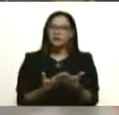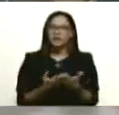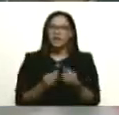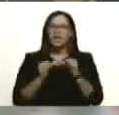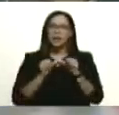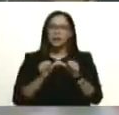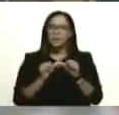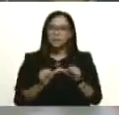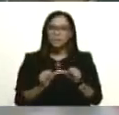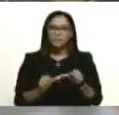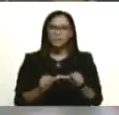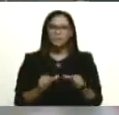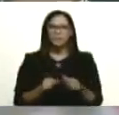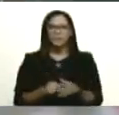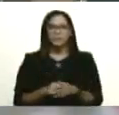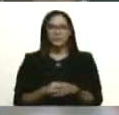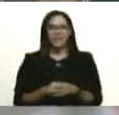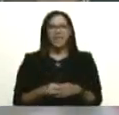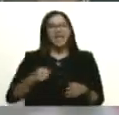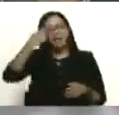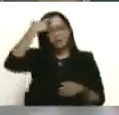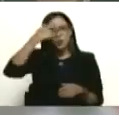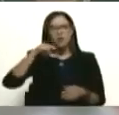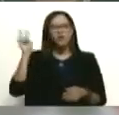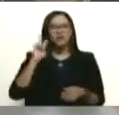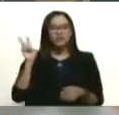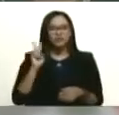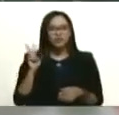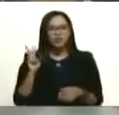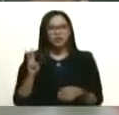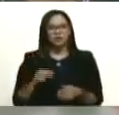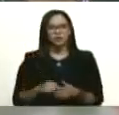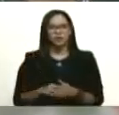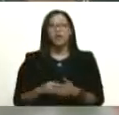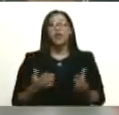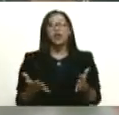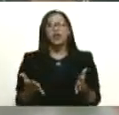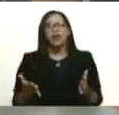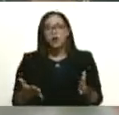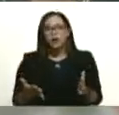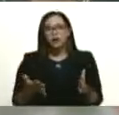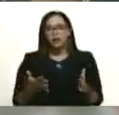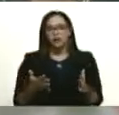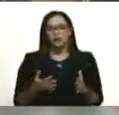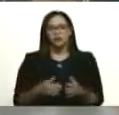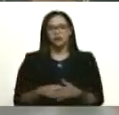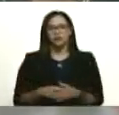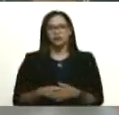para que el pueblo venezolano logre